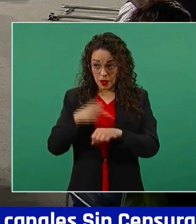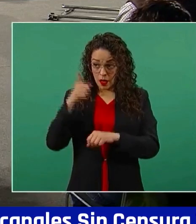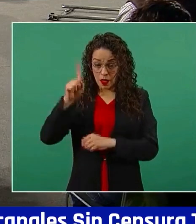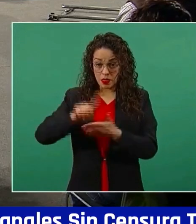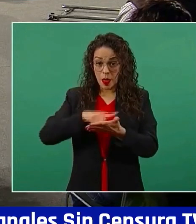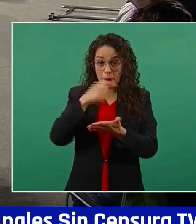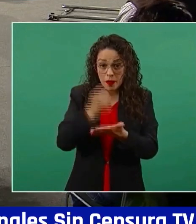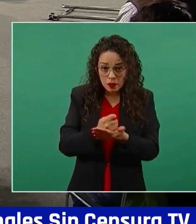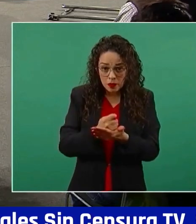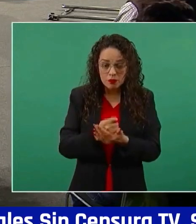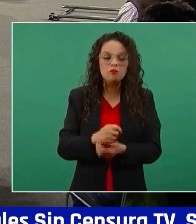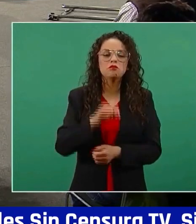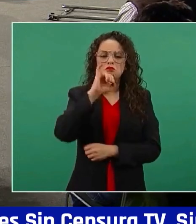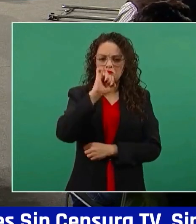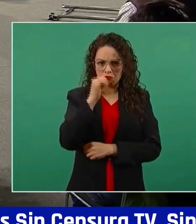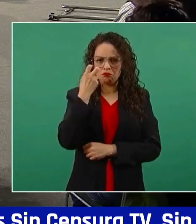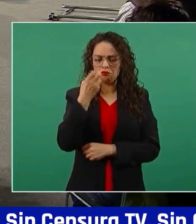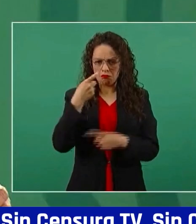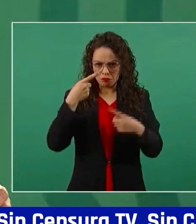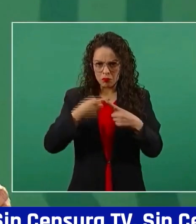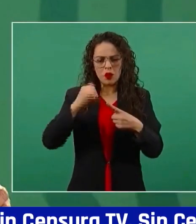Y la